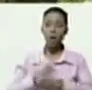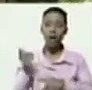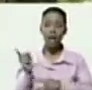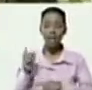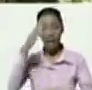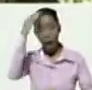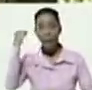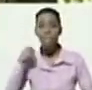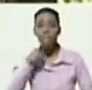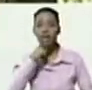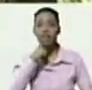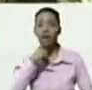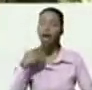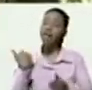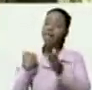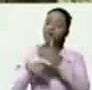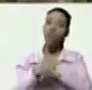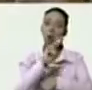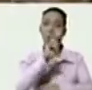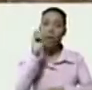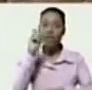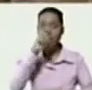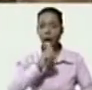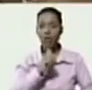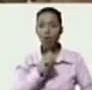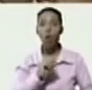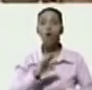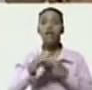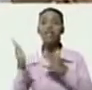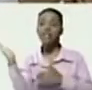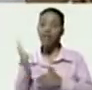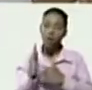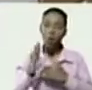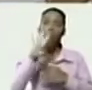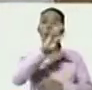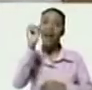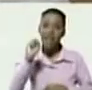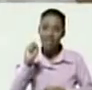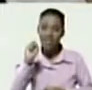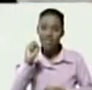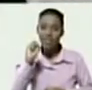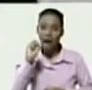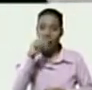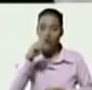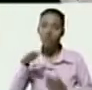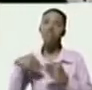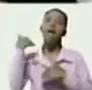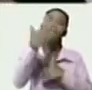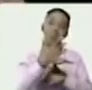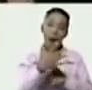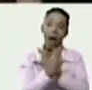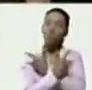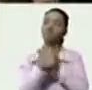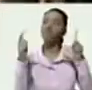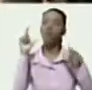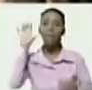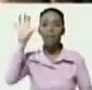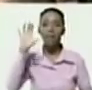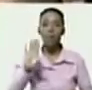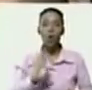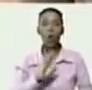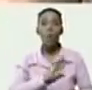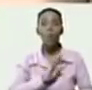Miranda que se fue a los 20 años y regresó 40 años después a liberar a su patria. Ese no convenía. Convenía el